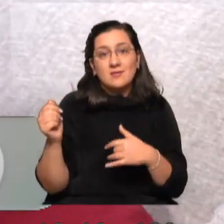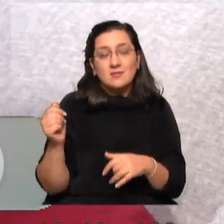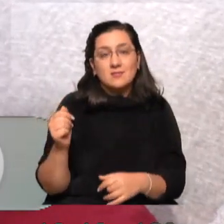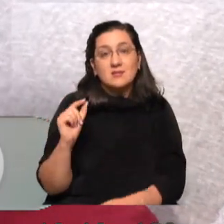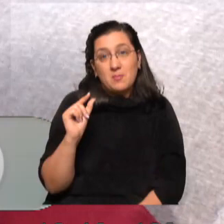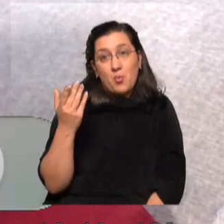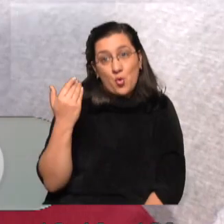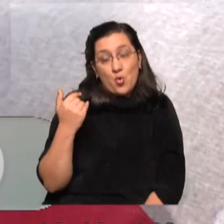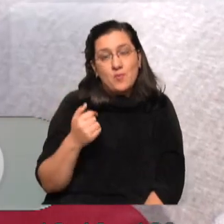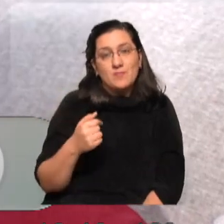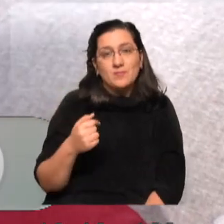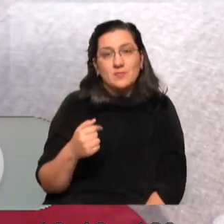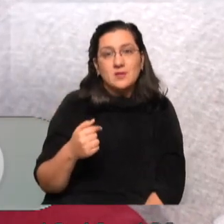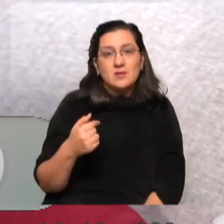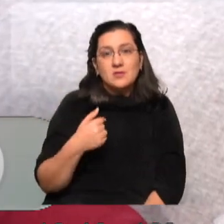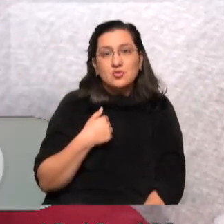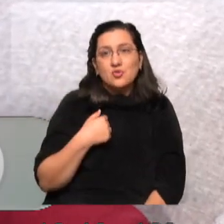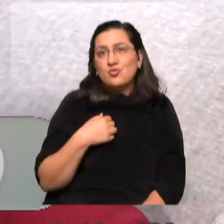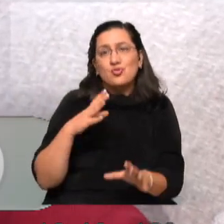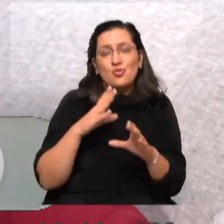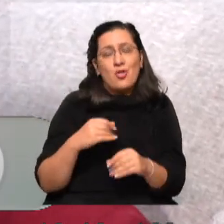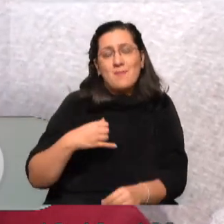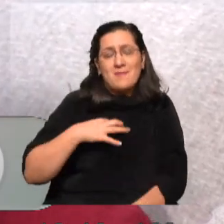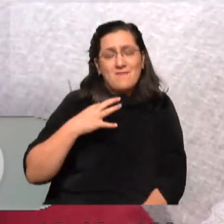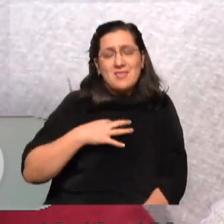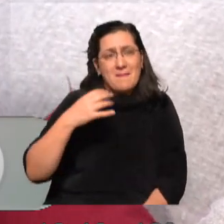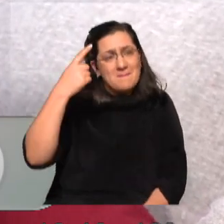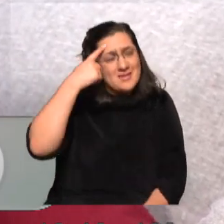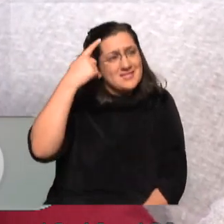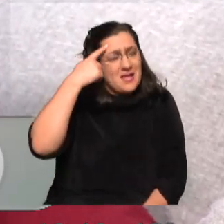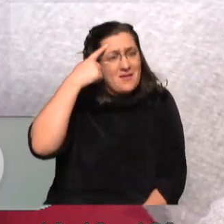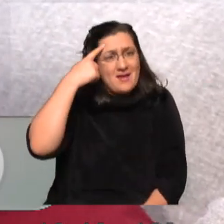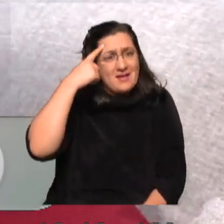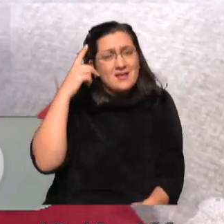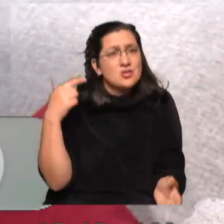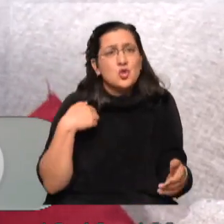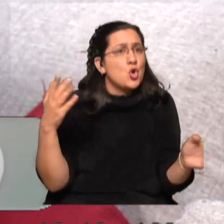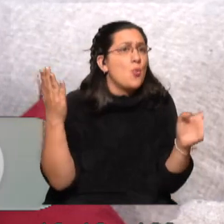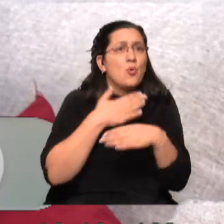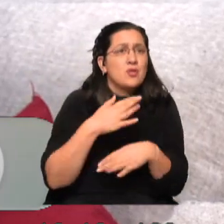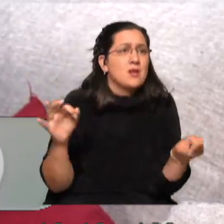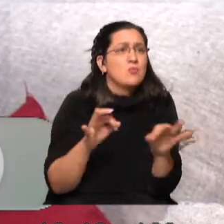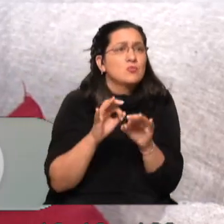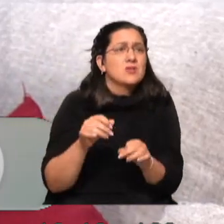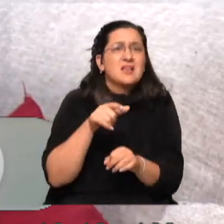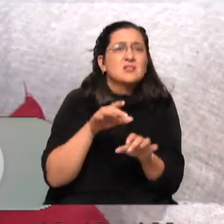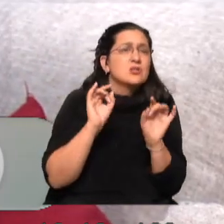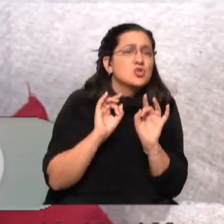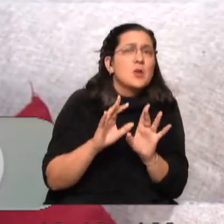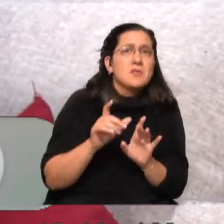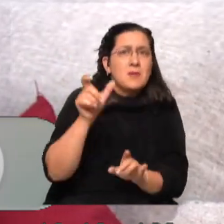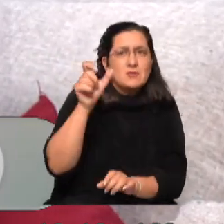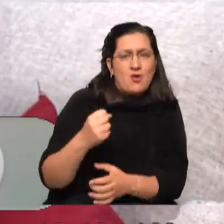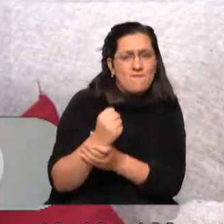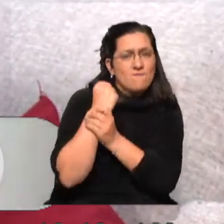tanto, digamos. Y fue como, viví engañado toda mi vida. Pensé que no podía hacer música, que eso era solo para gente hiper